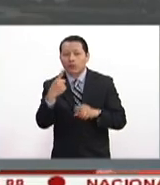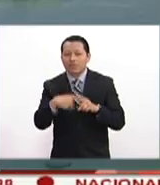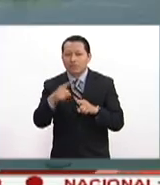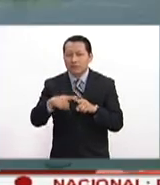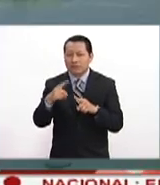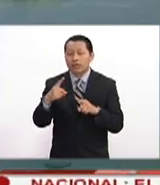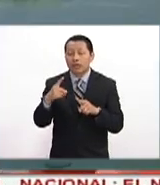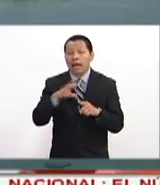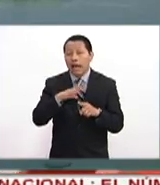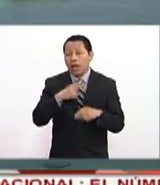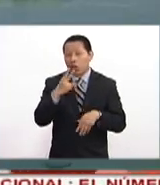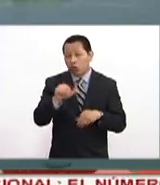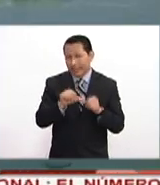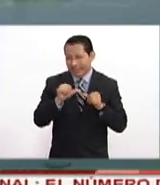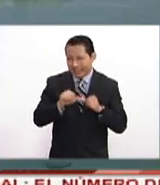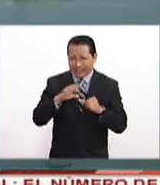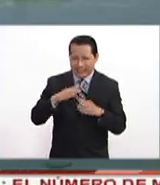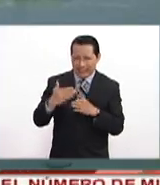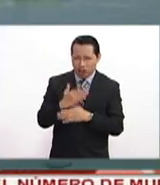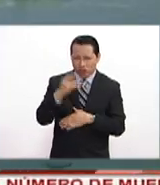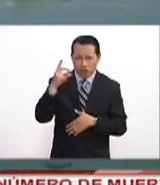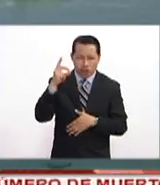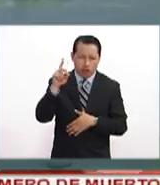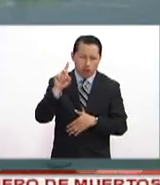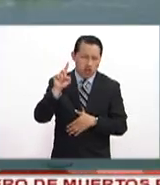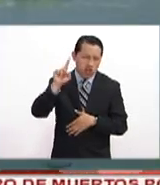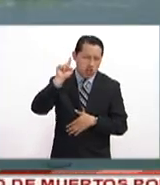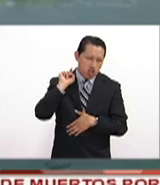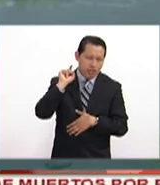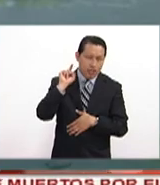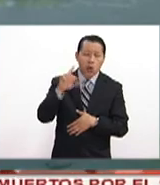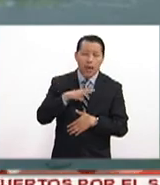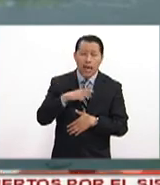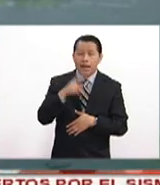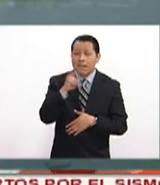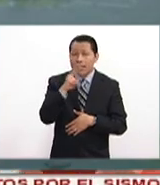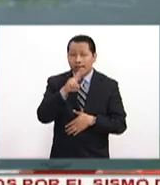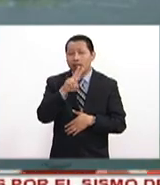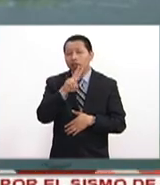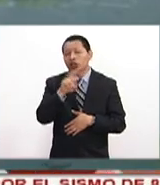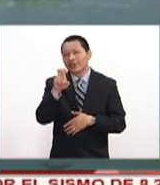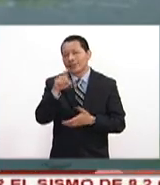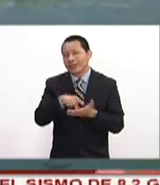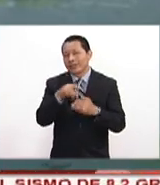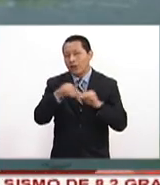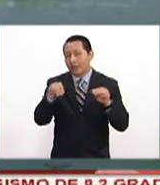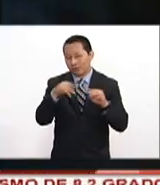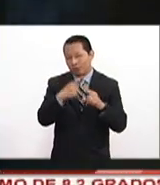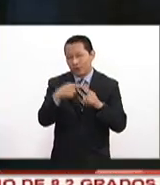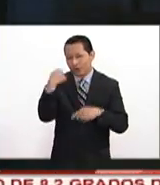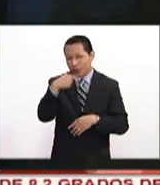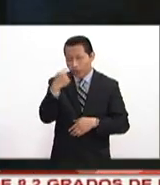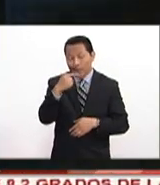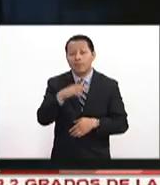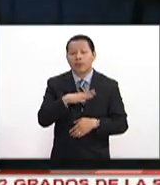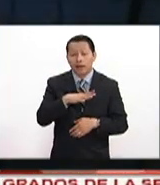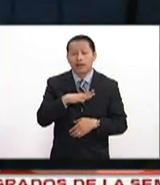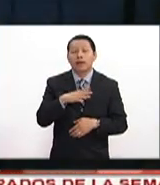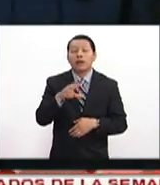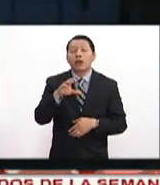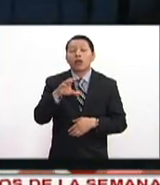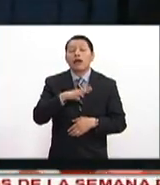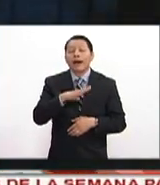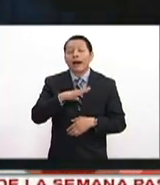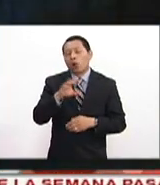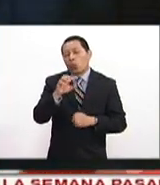Island, las dos áreas donde tocó tierra el domingo el fenómeno con vientos de superiores a los 200 kilómetros por hora. En Naples, en la costa oeste